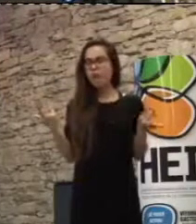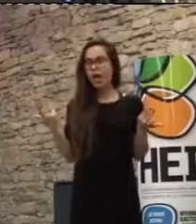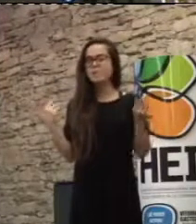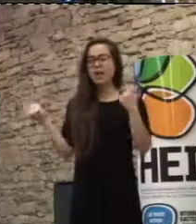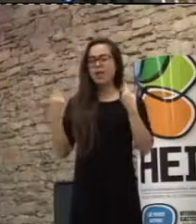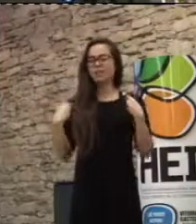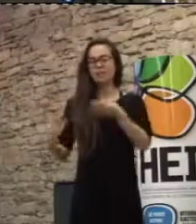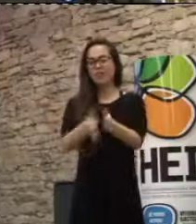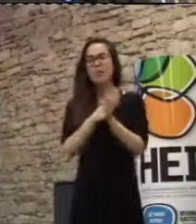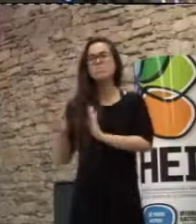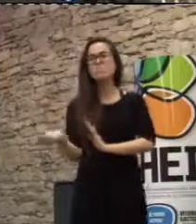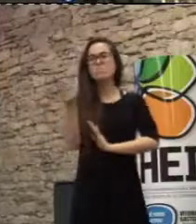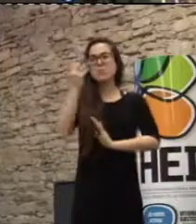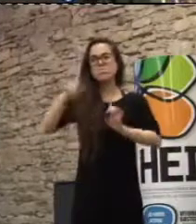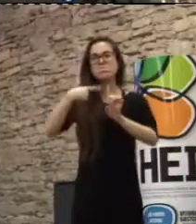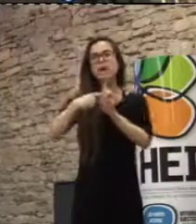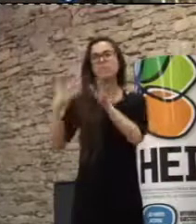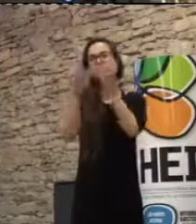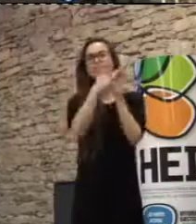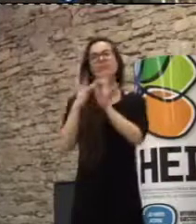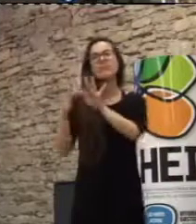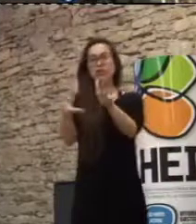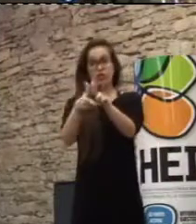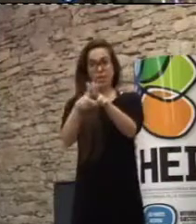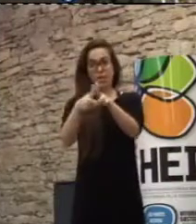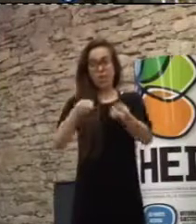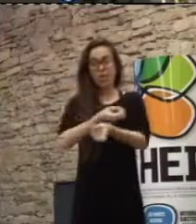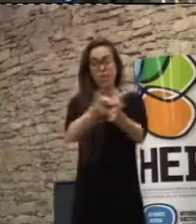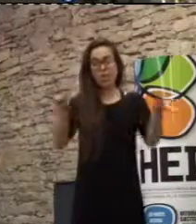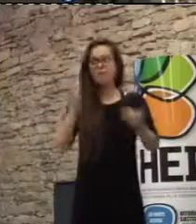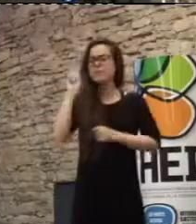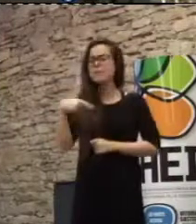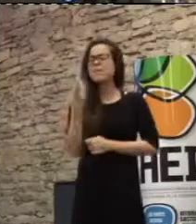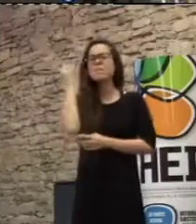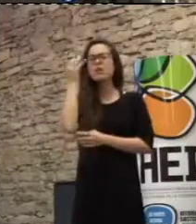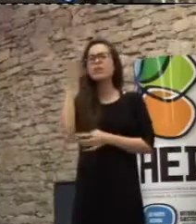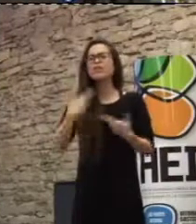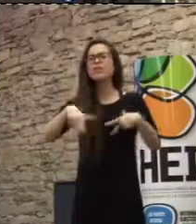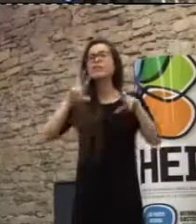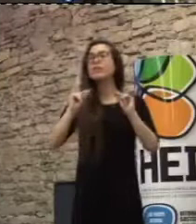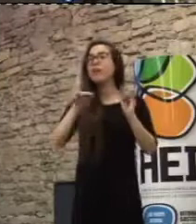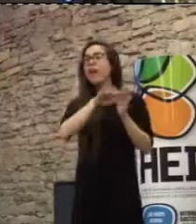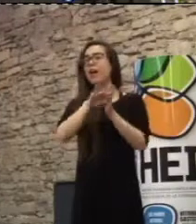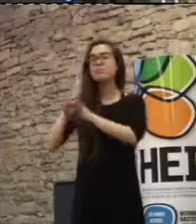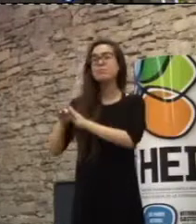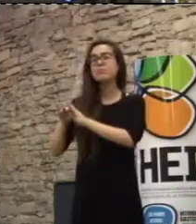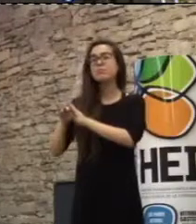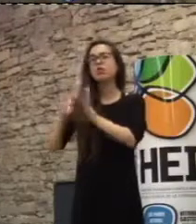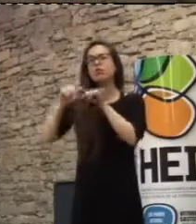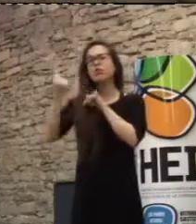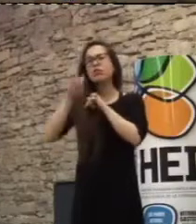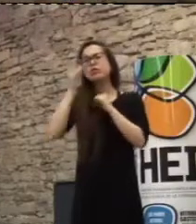sociedad durante este curso además de esta conferencia me toca hacer la presentación de varios talleres